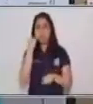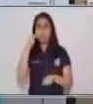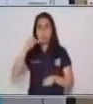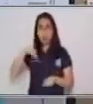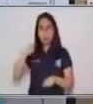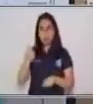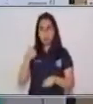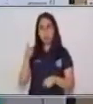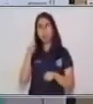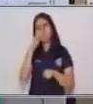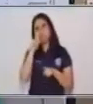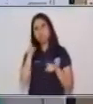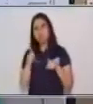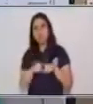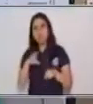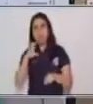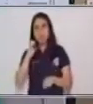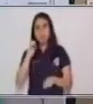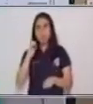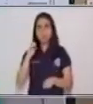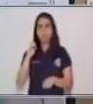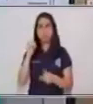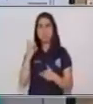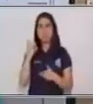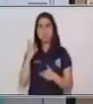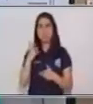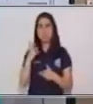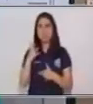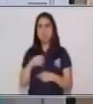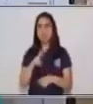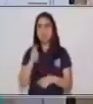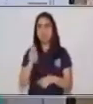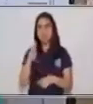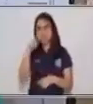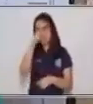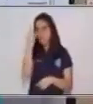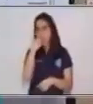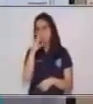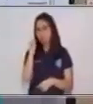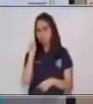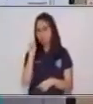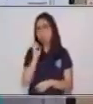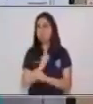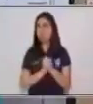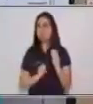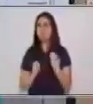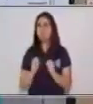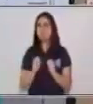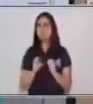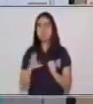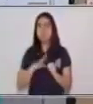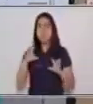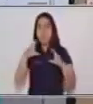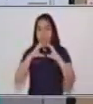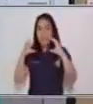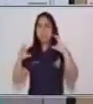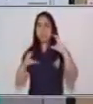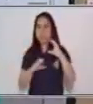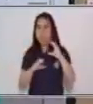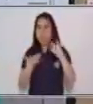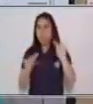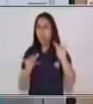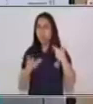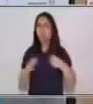ese tipo de rima. A veces nos cuesta buscar palabras que suenen parecido. También existe la rima